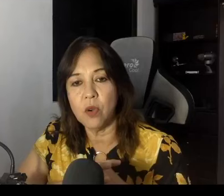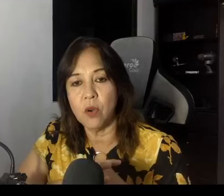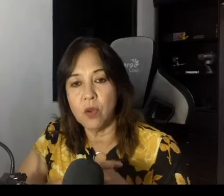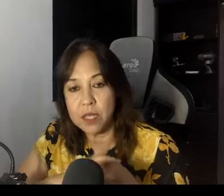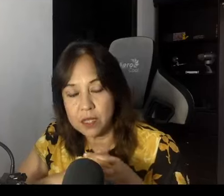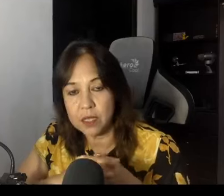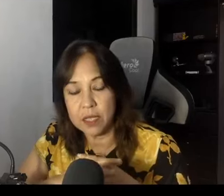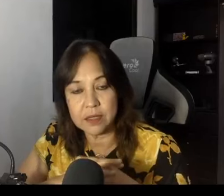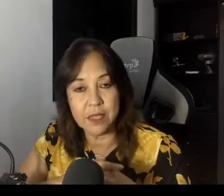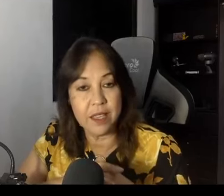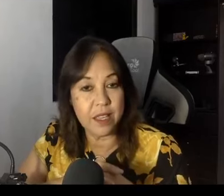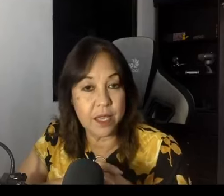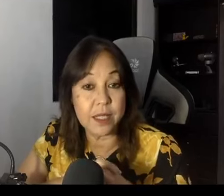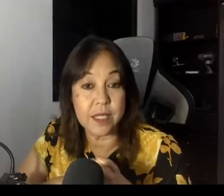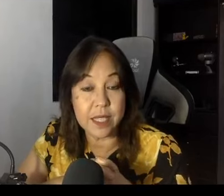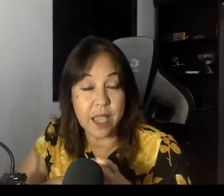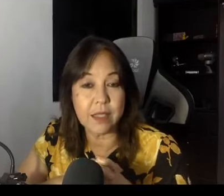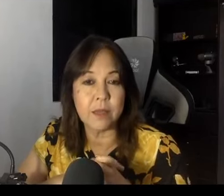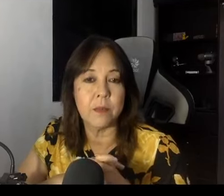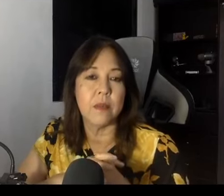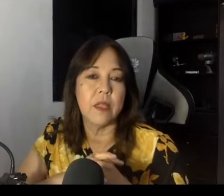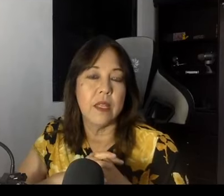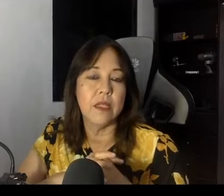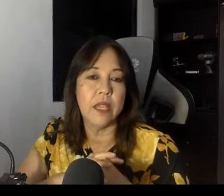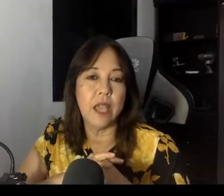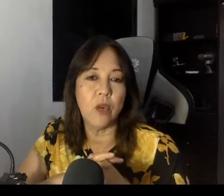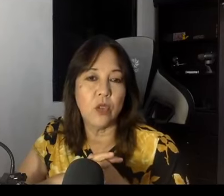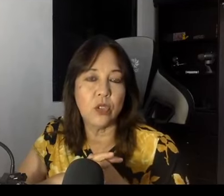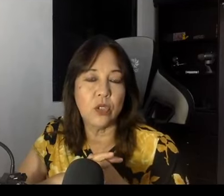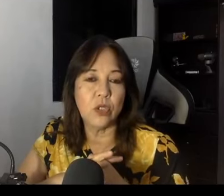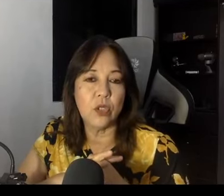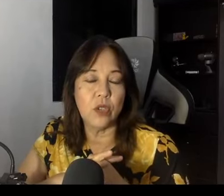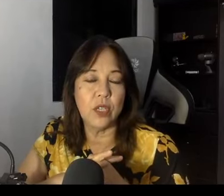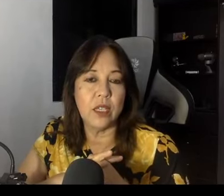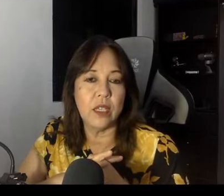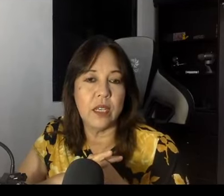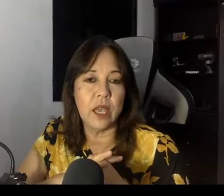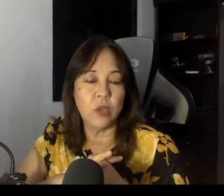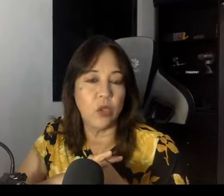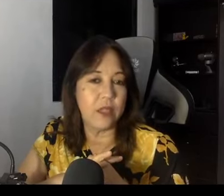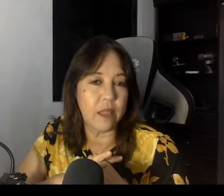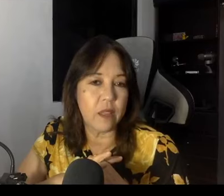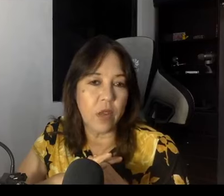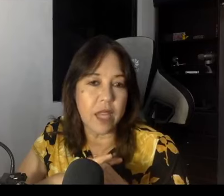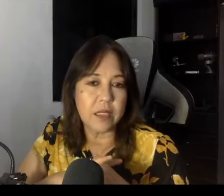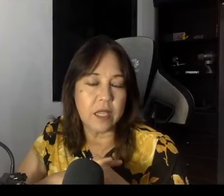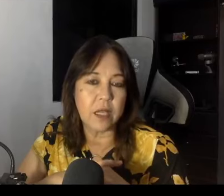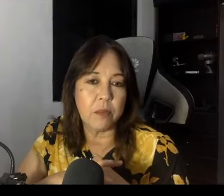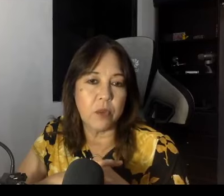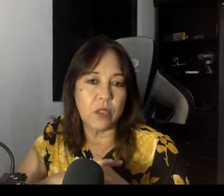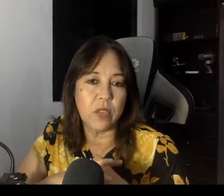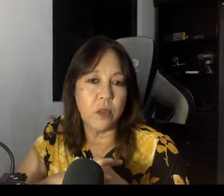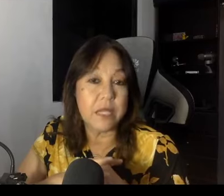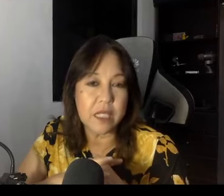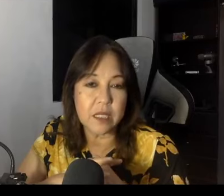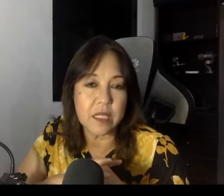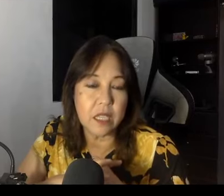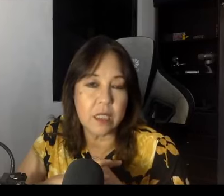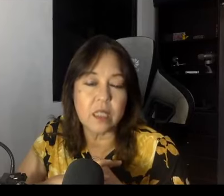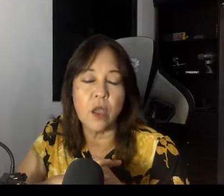León, hoy, este día 16 de agosto, la autoridad local está